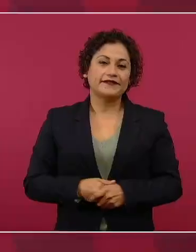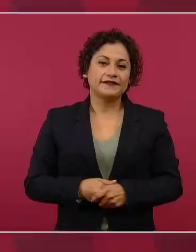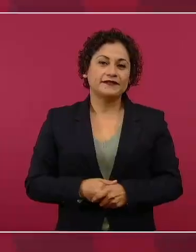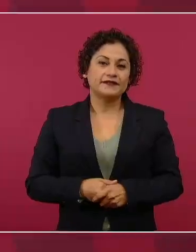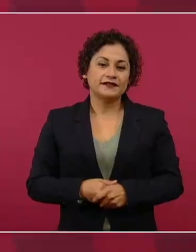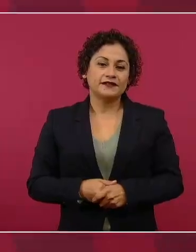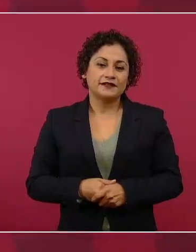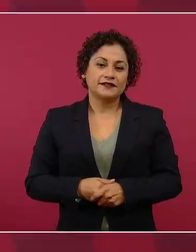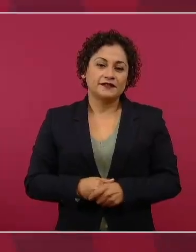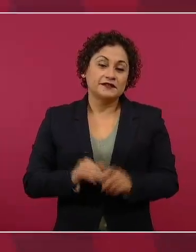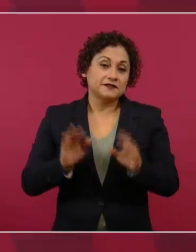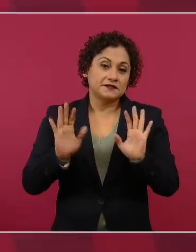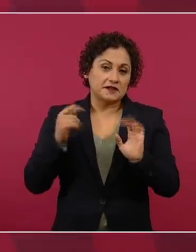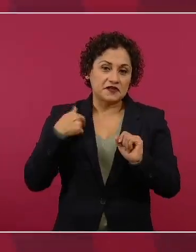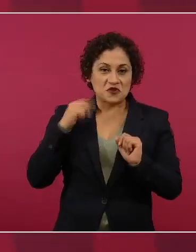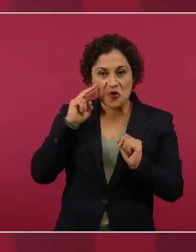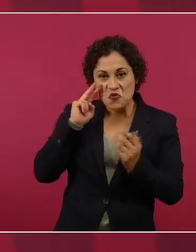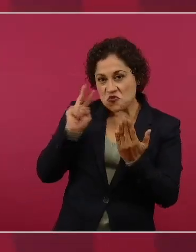ya no he visto cómo quedó.